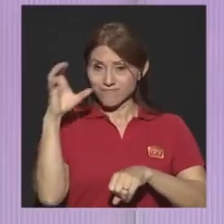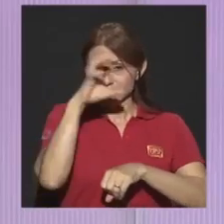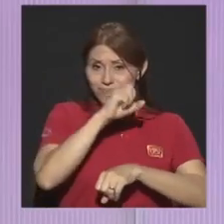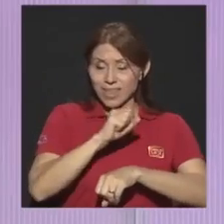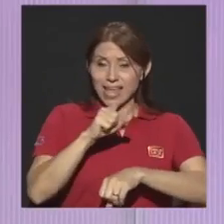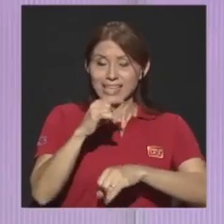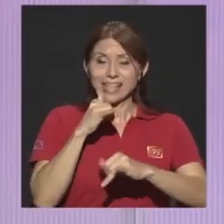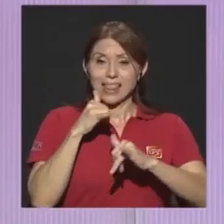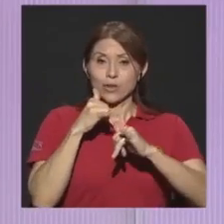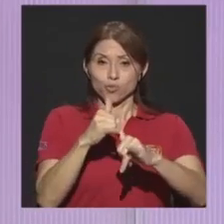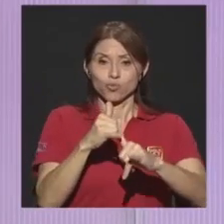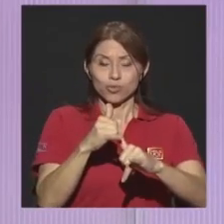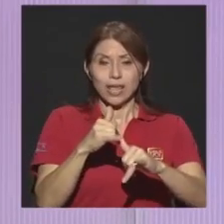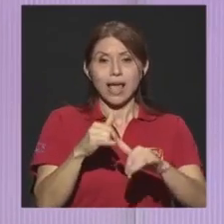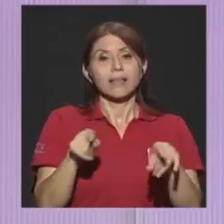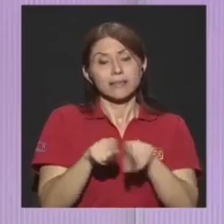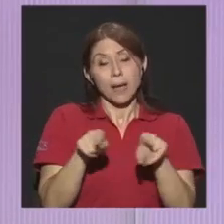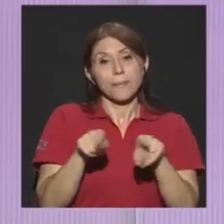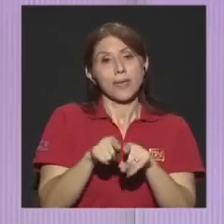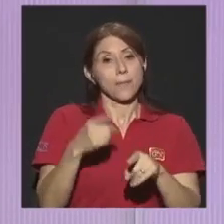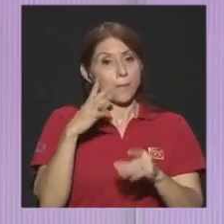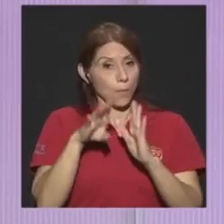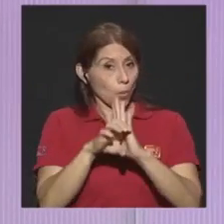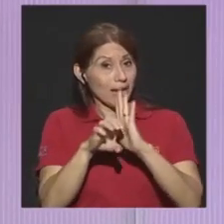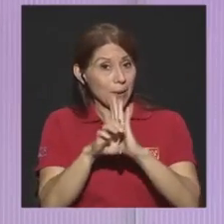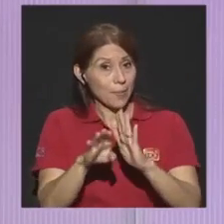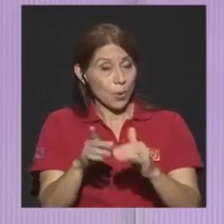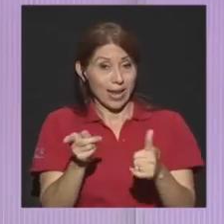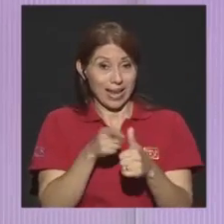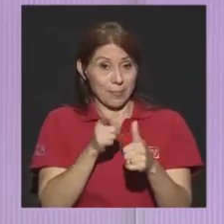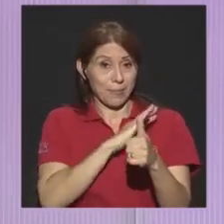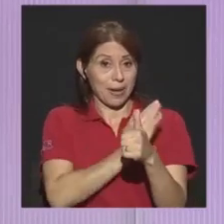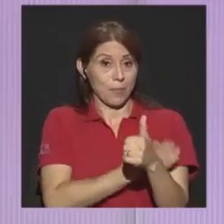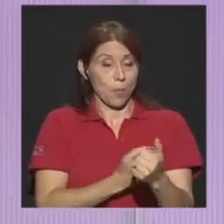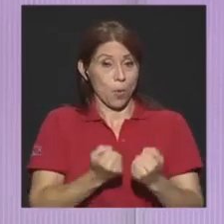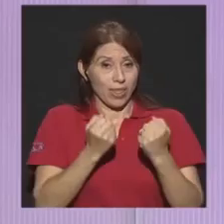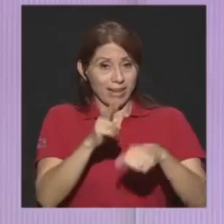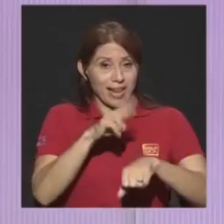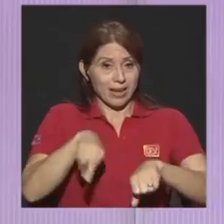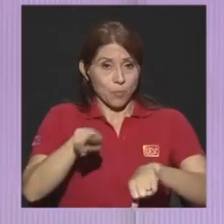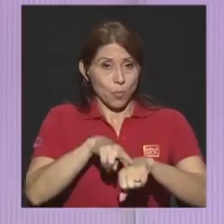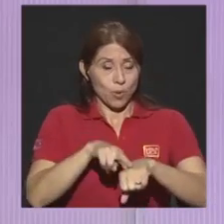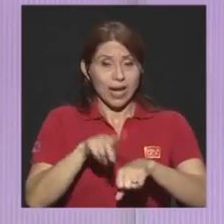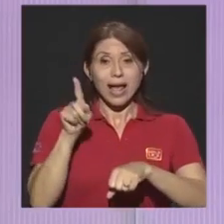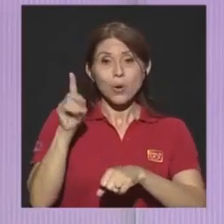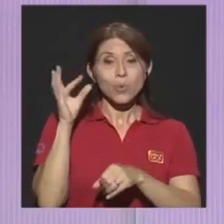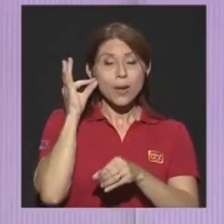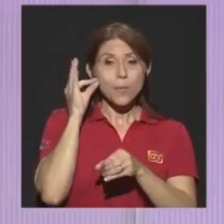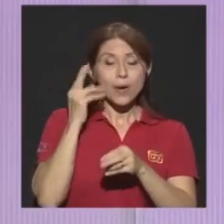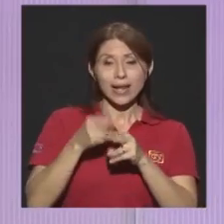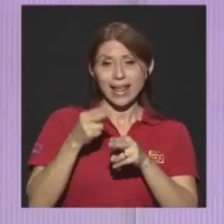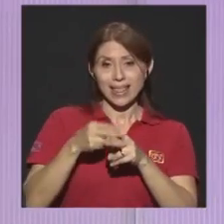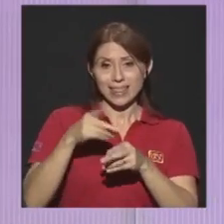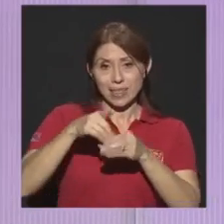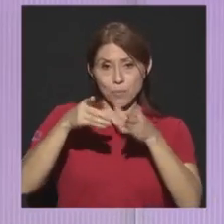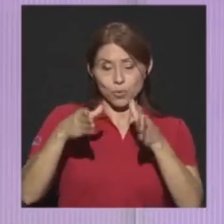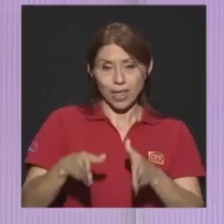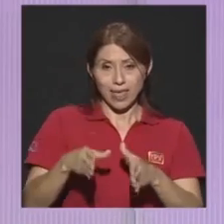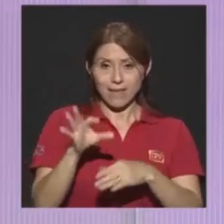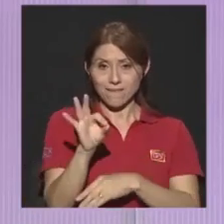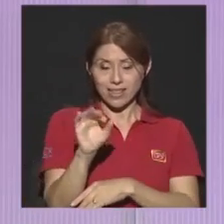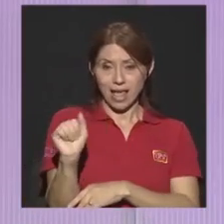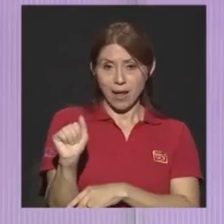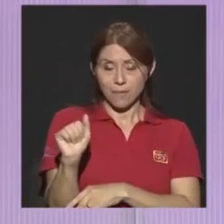por ejemplo, incluso en el primer poder de la República, una diputada del Frente Amplio, Ligia Fallas, hace